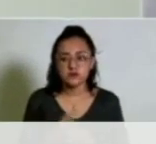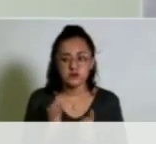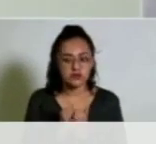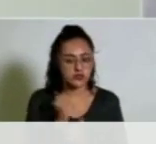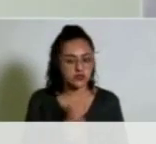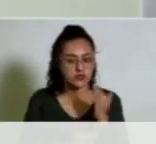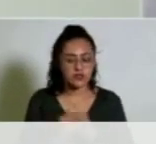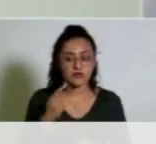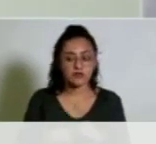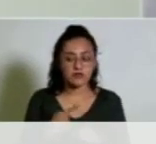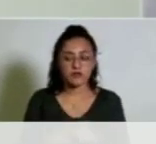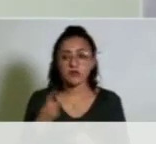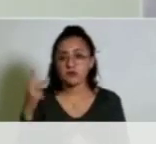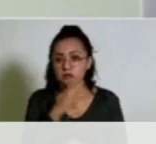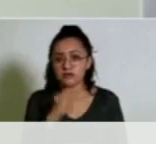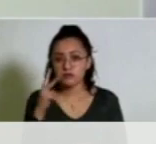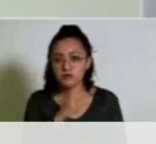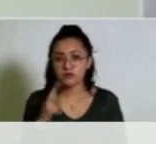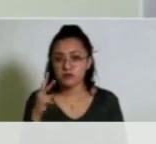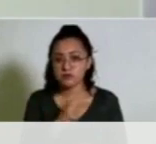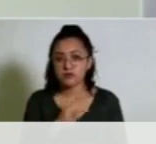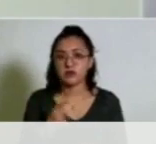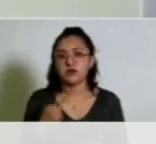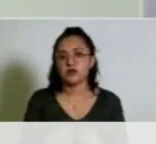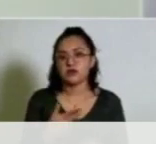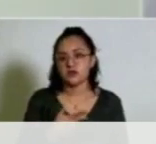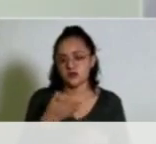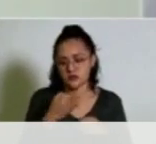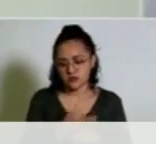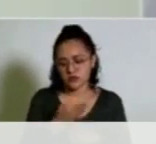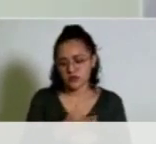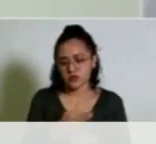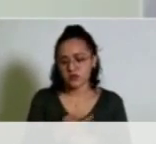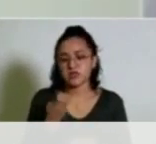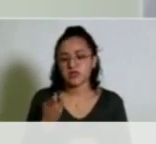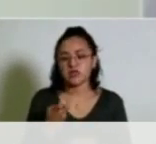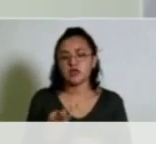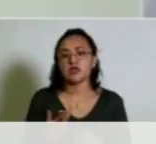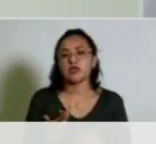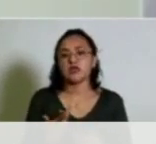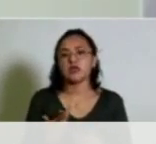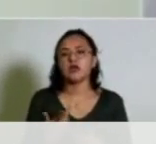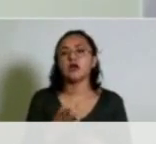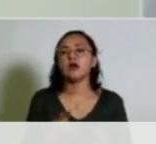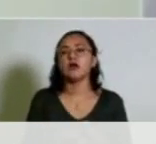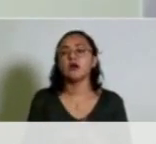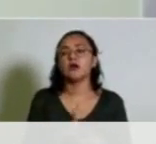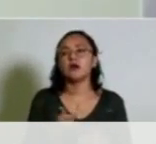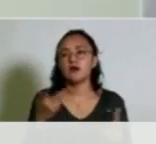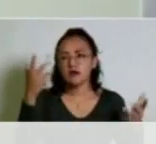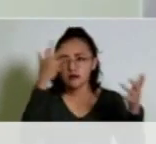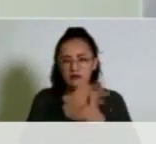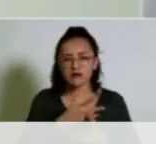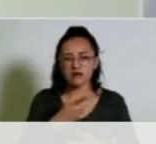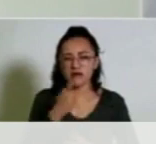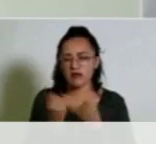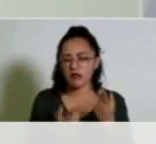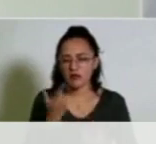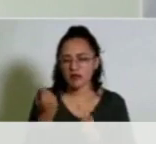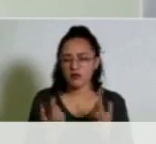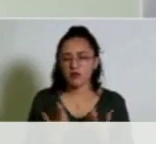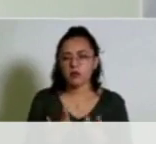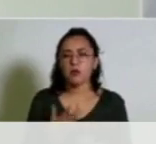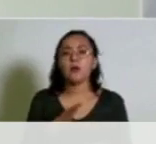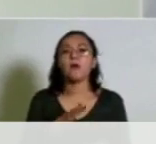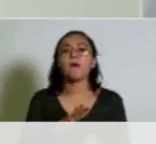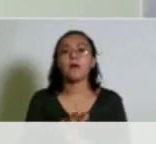enfermedades respiratorias que estamos teniendo ahorita que son estacionales se confunden mucho cuál